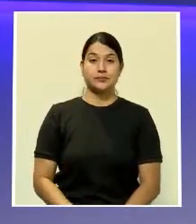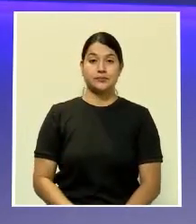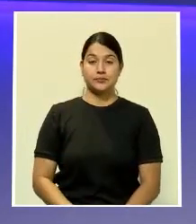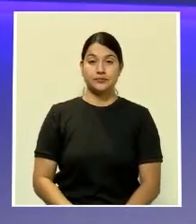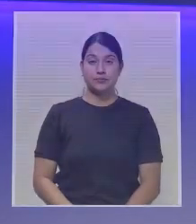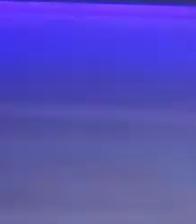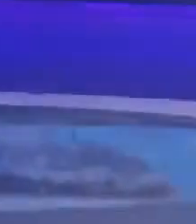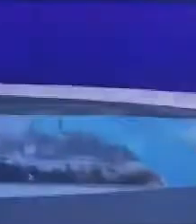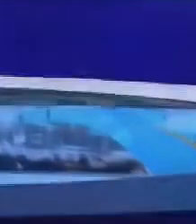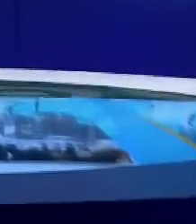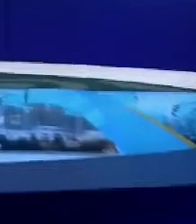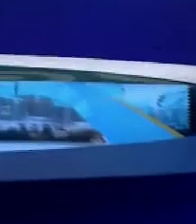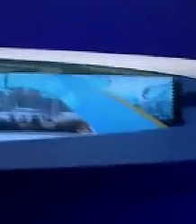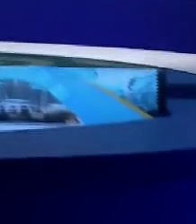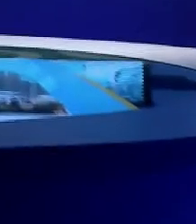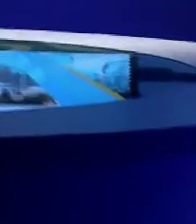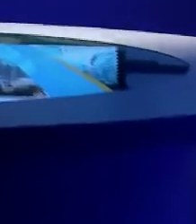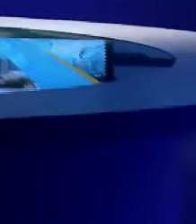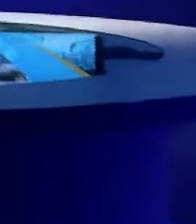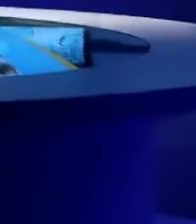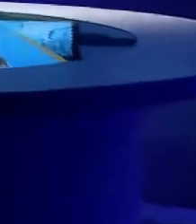Rica.